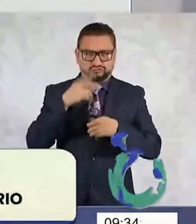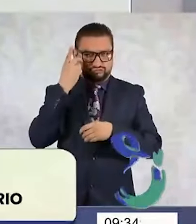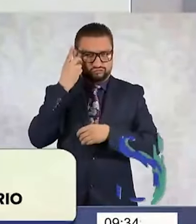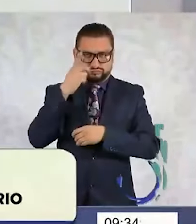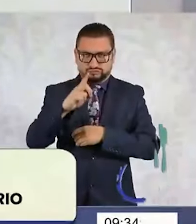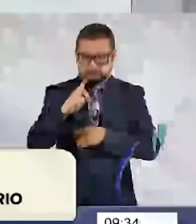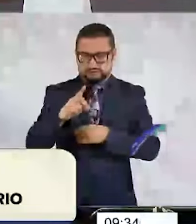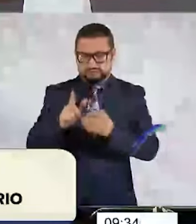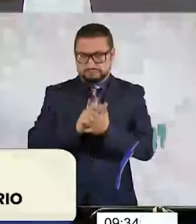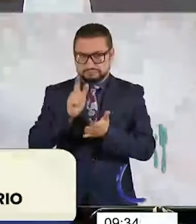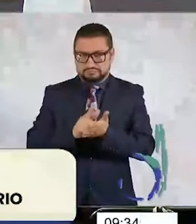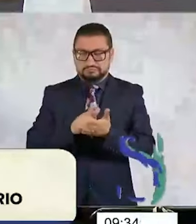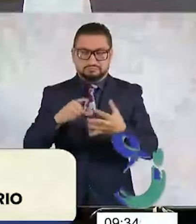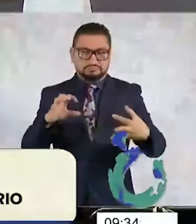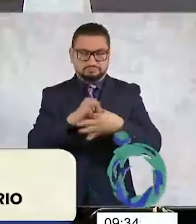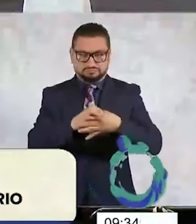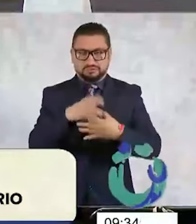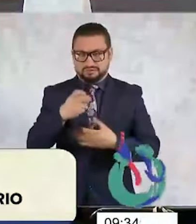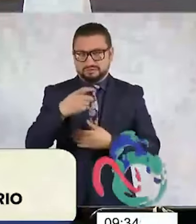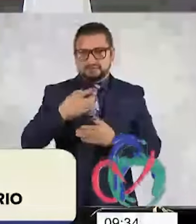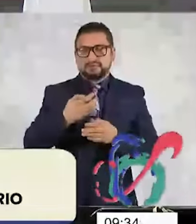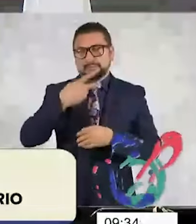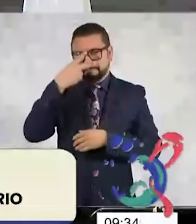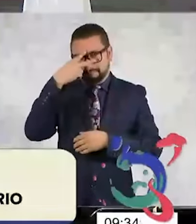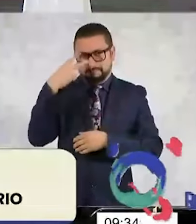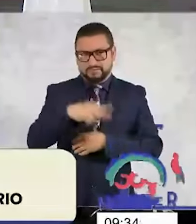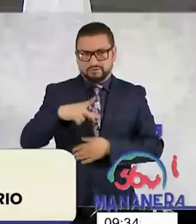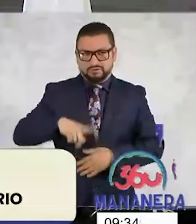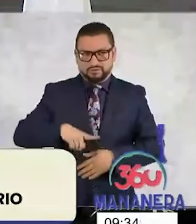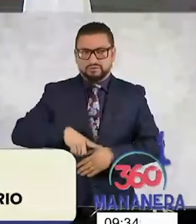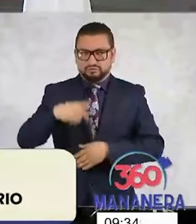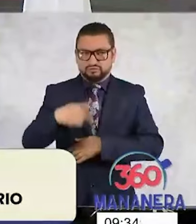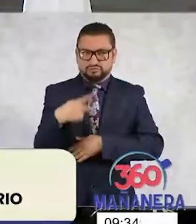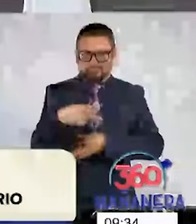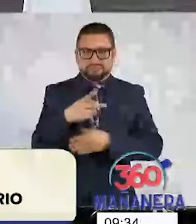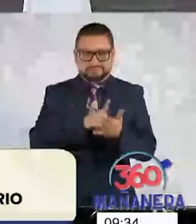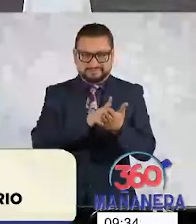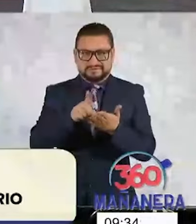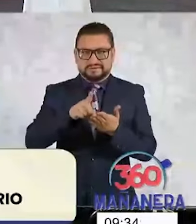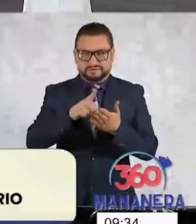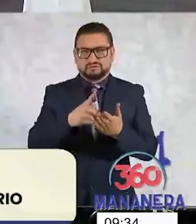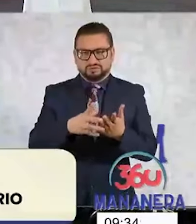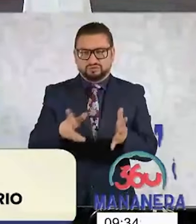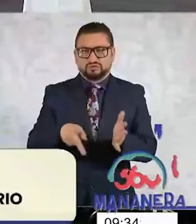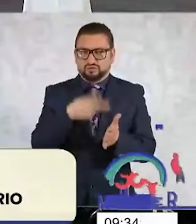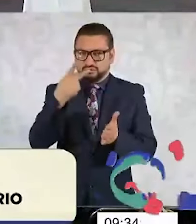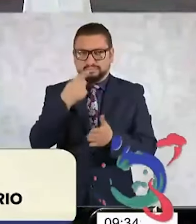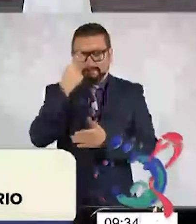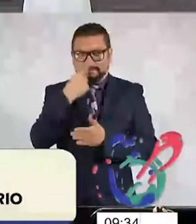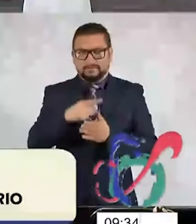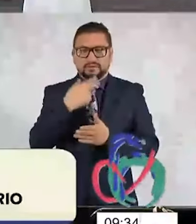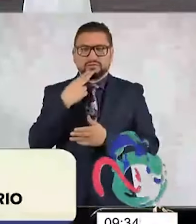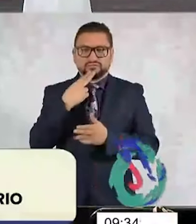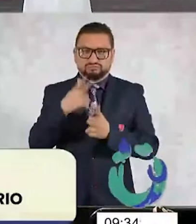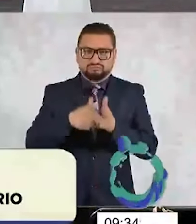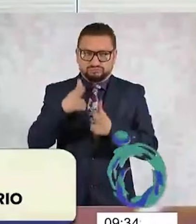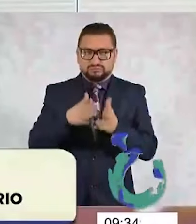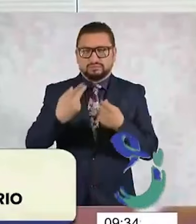acuerdo con las leyes de la materia el estado mexicano retoma El derecho de utilizar las vías ferroviarias para prestar el servicio de transporte de